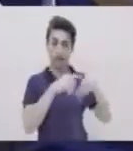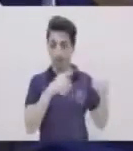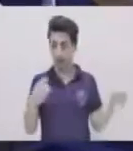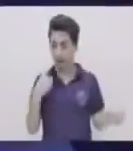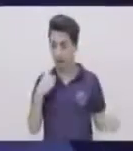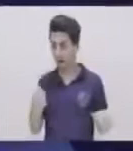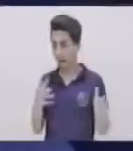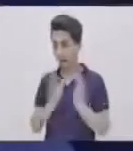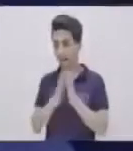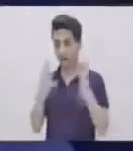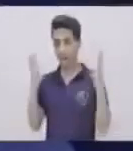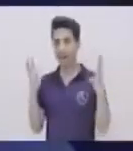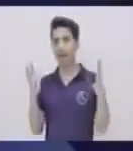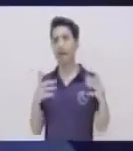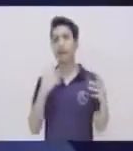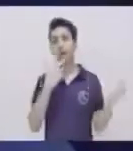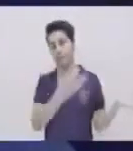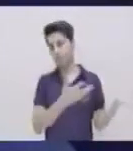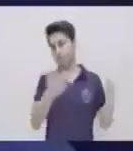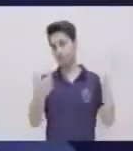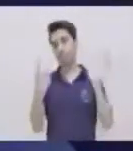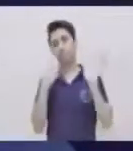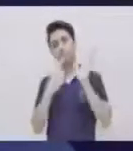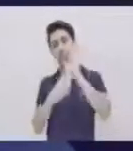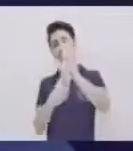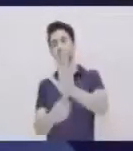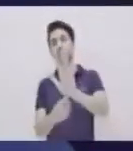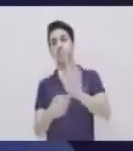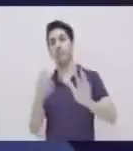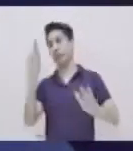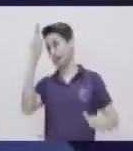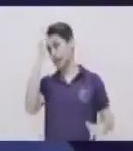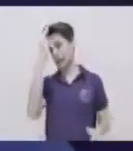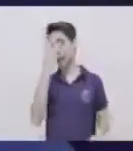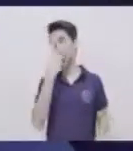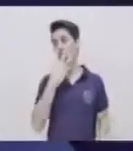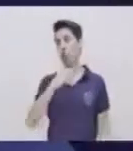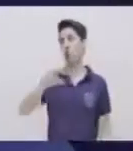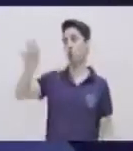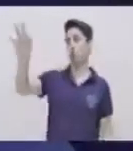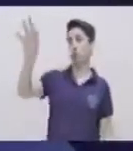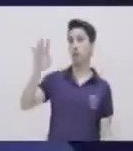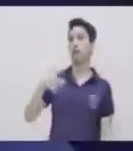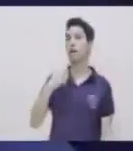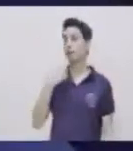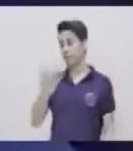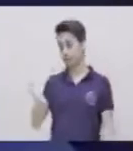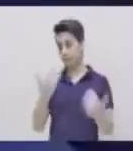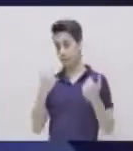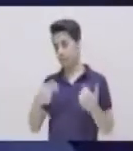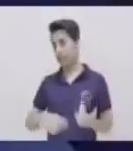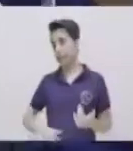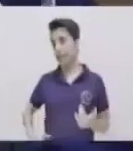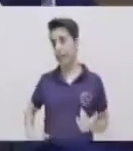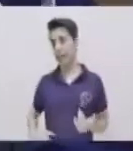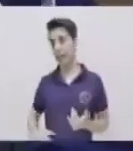ataron. Luego la condujeron ante el rey dragón. Él le ordenó que le diera su